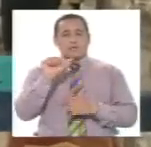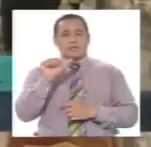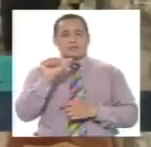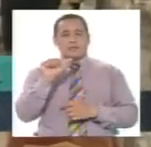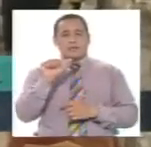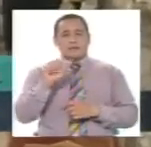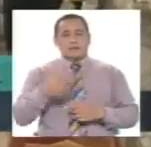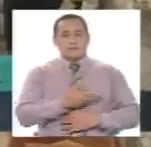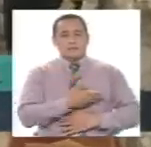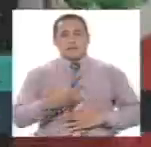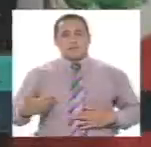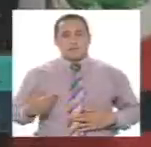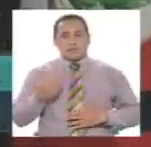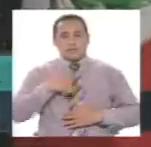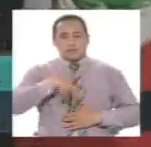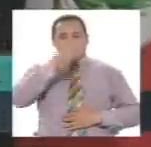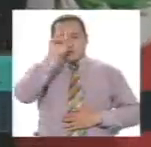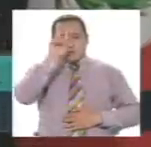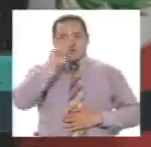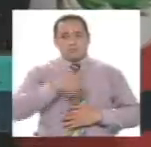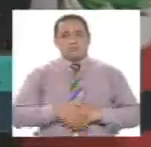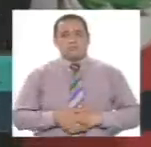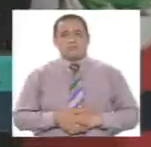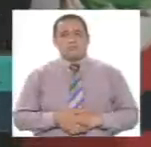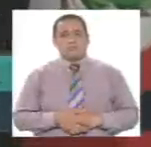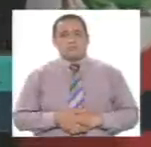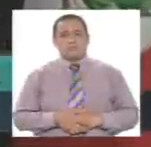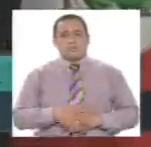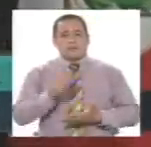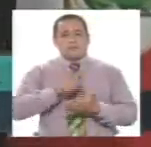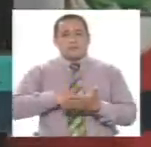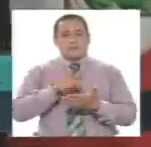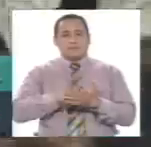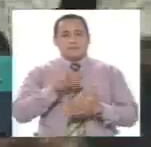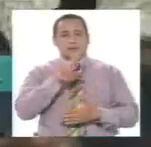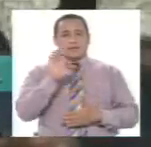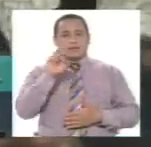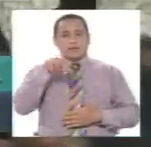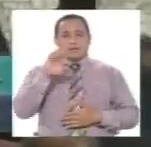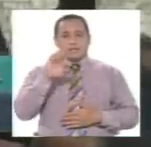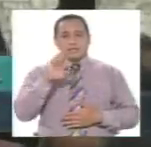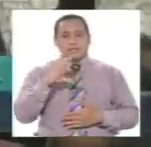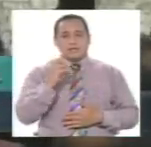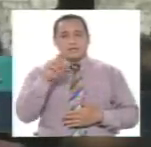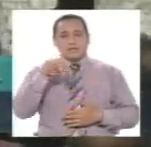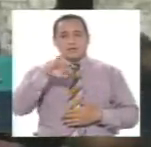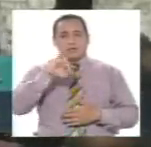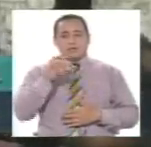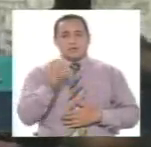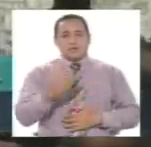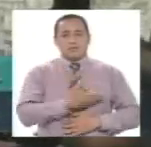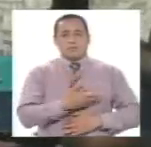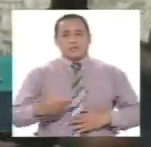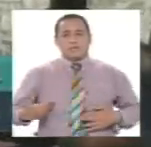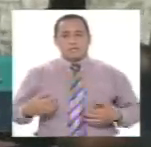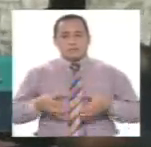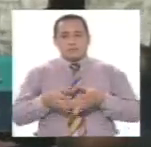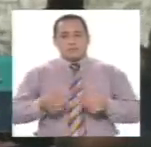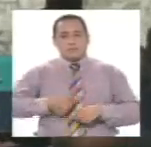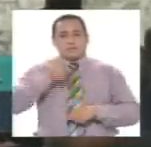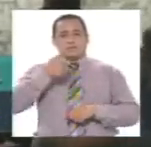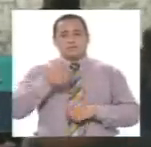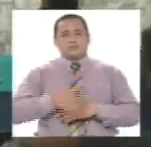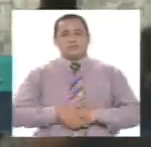Humala Tasso, Presidente Constitucional de la República. Rúbrica René Cornejo Díaz, Presidente del Consejo de